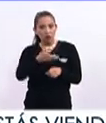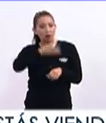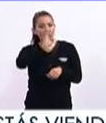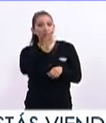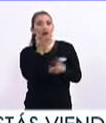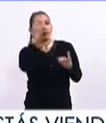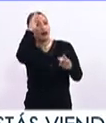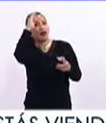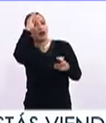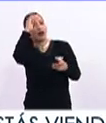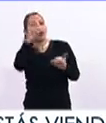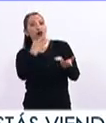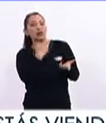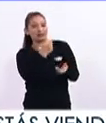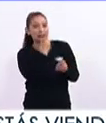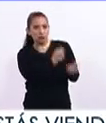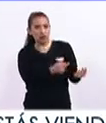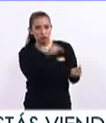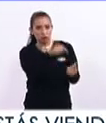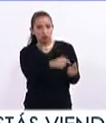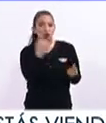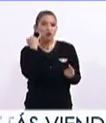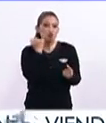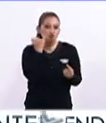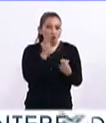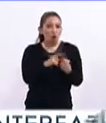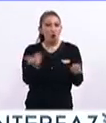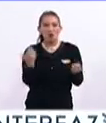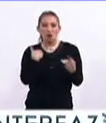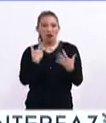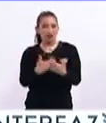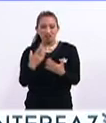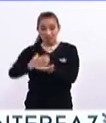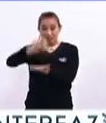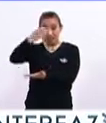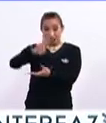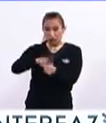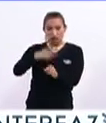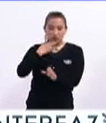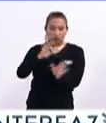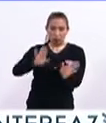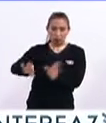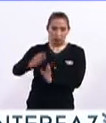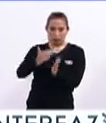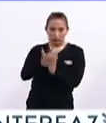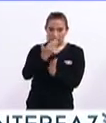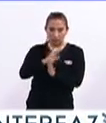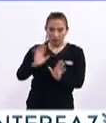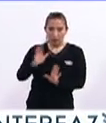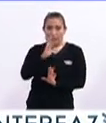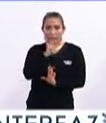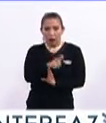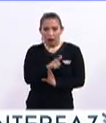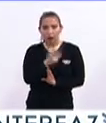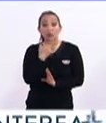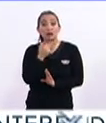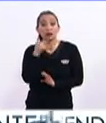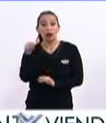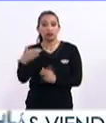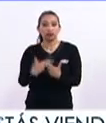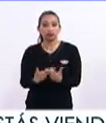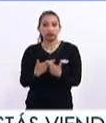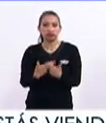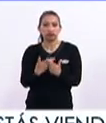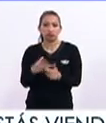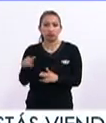bebidas, pensando otra vez en el ejemplo de los niños, jugos industrializados, ni siquiera los jugos naturales no los recomendamos nosotros, preferimos por la cantidad